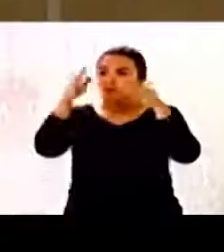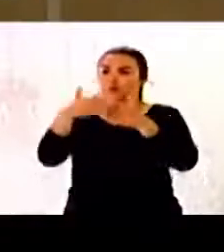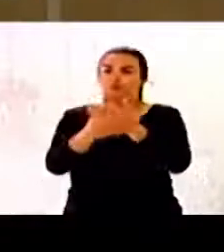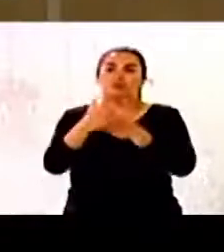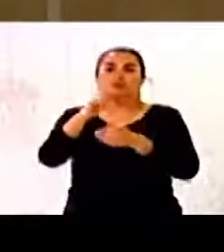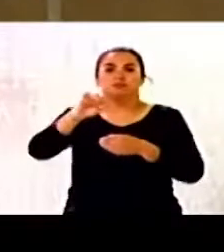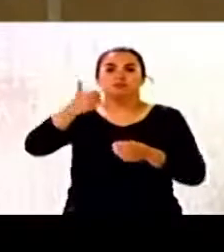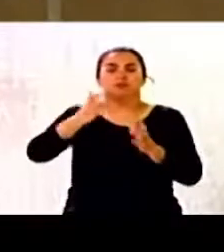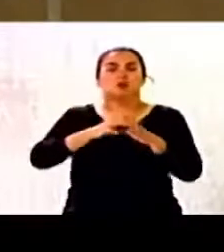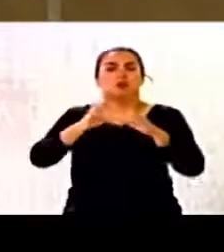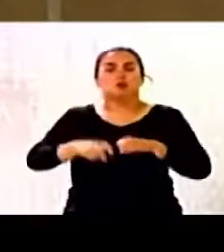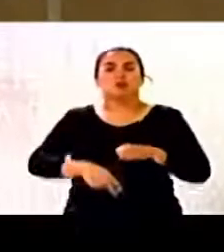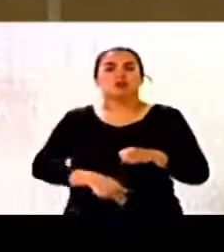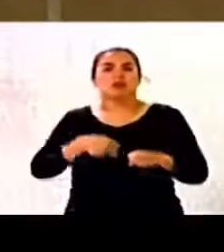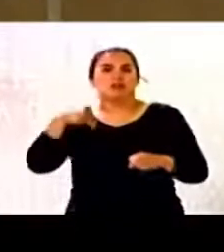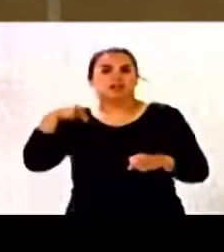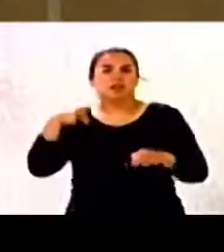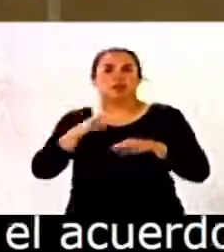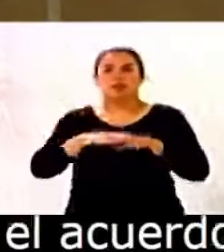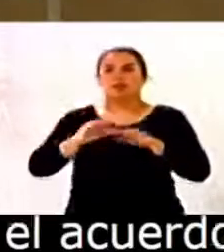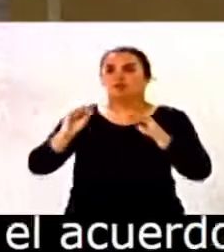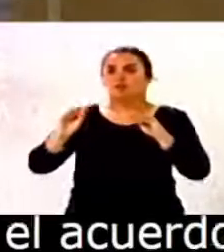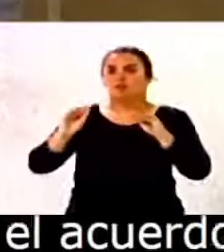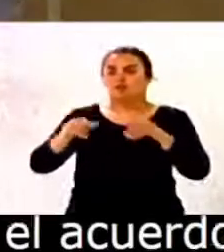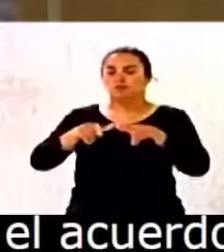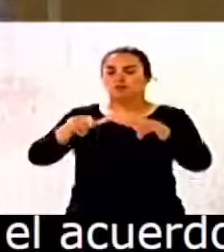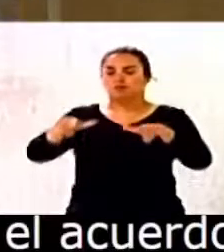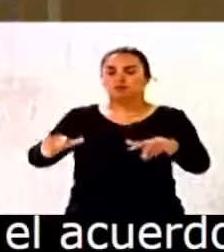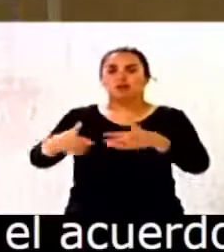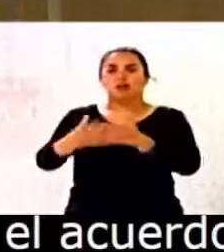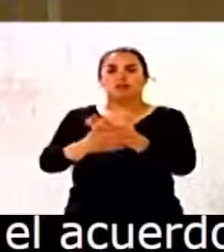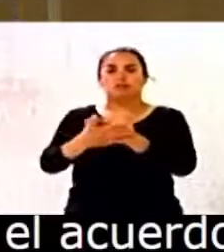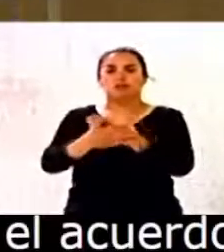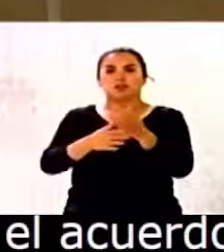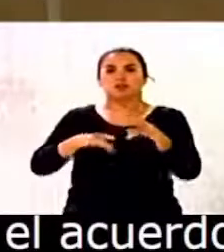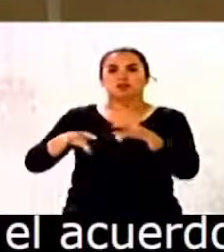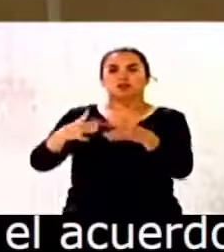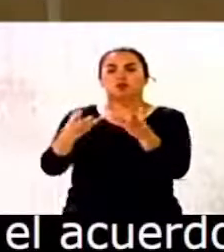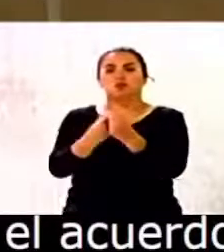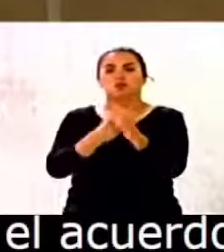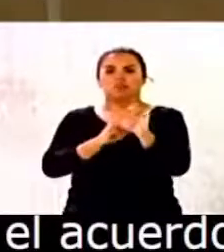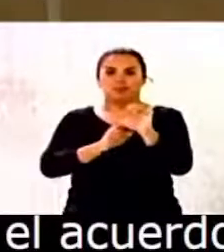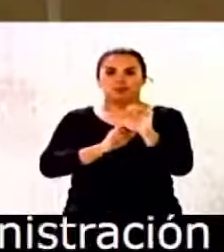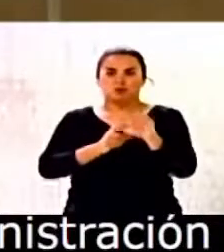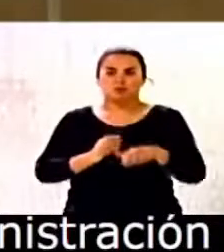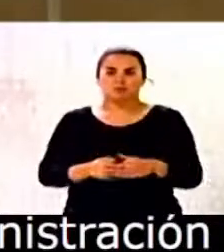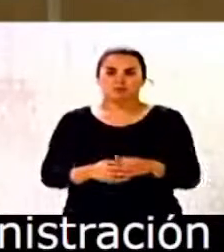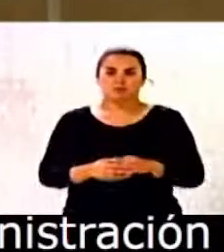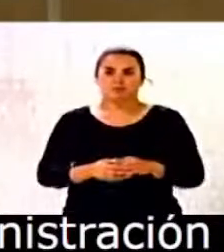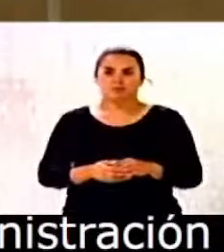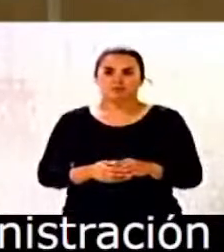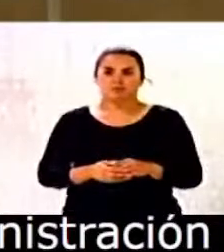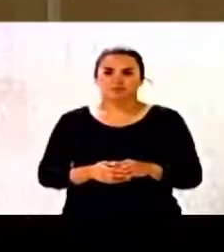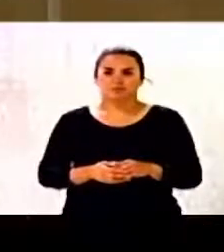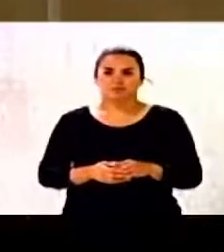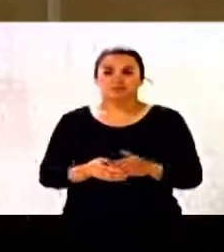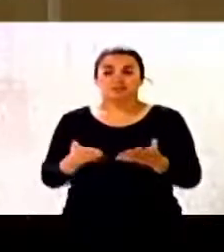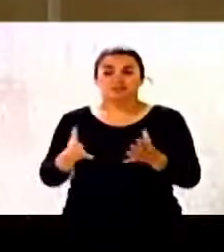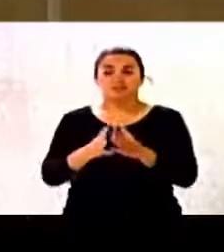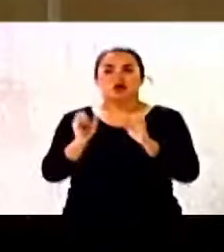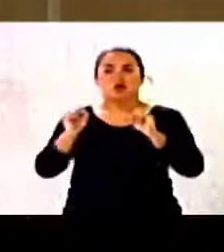aprobado hoy el Acuerdo General de Formación en el ámbito de la Administración Regional de la Junta de Extremadura. Este es un